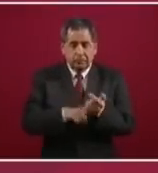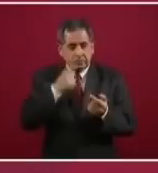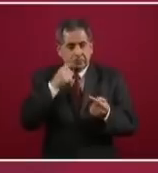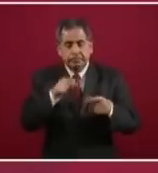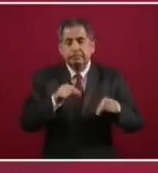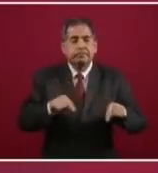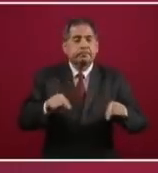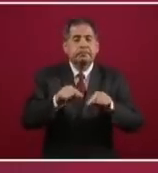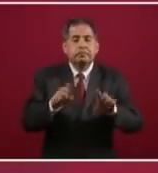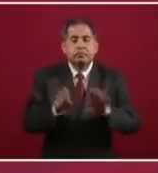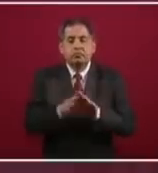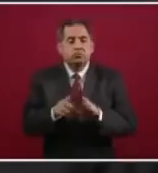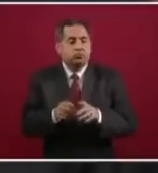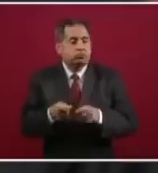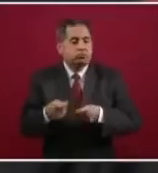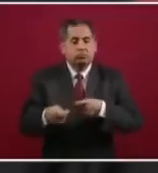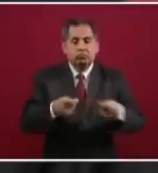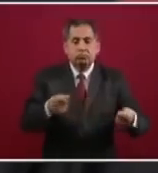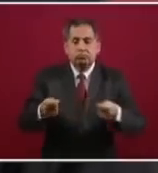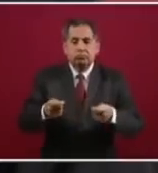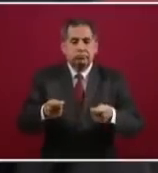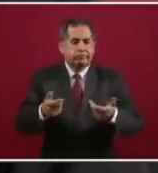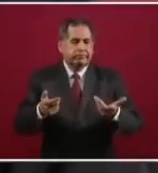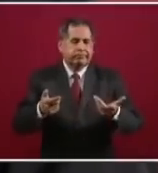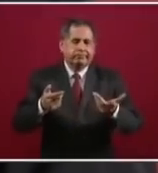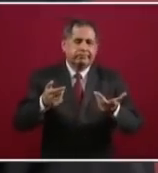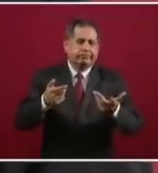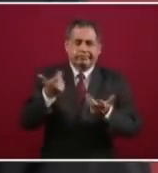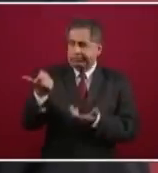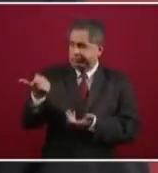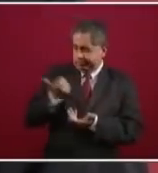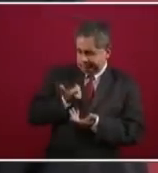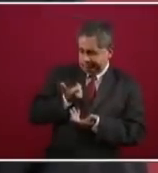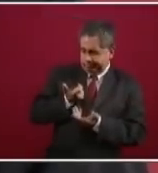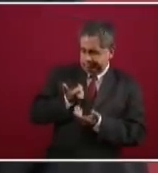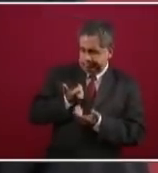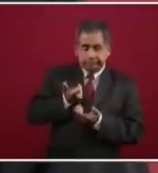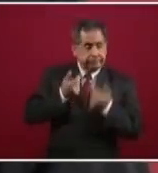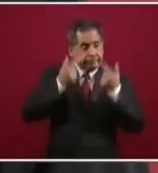hasta para financiar las graduaciones,